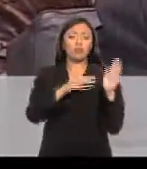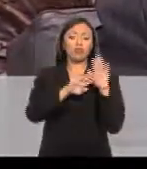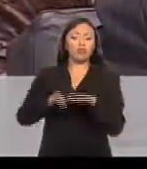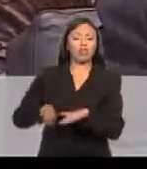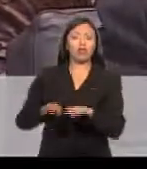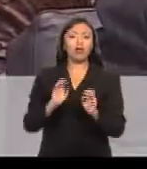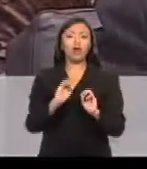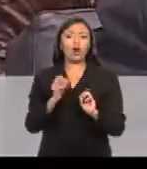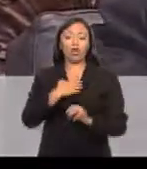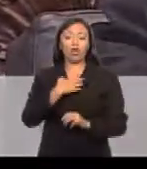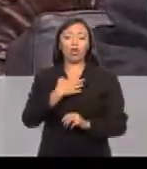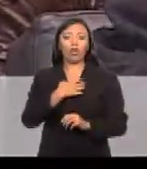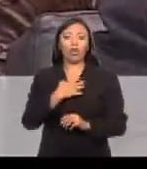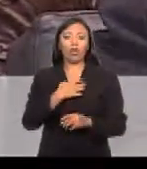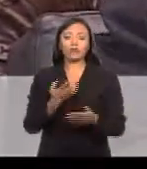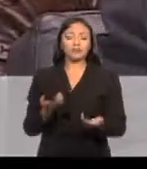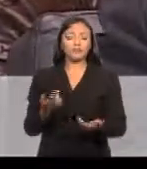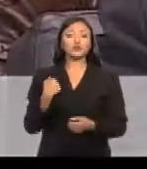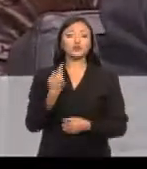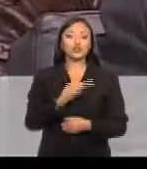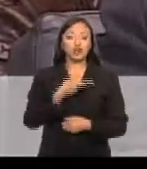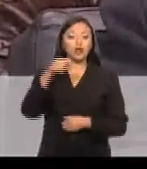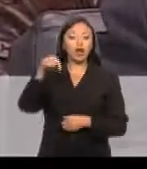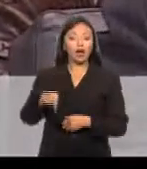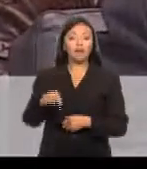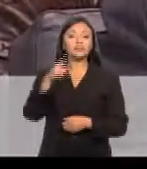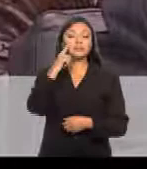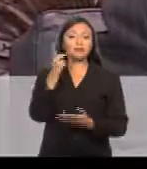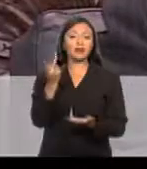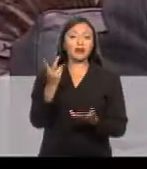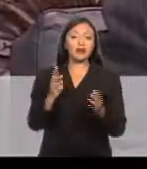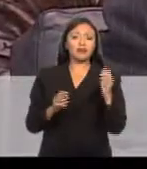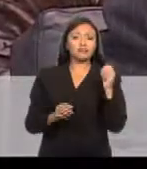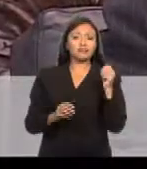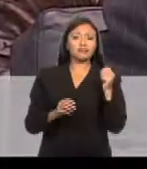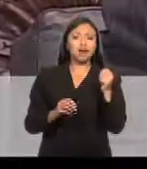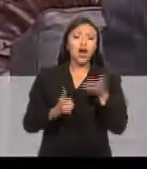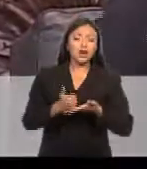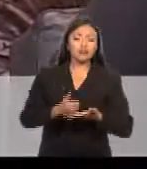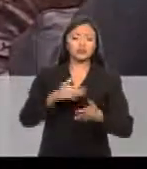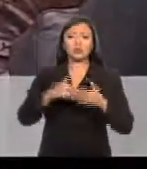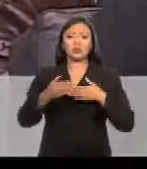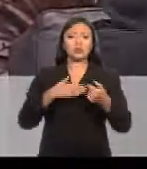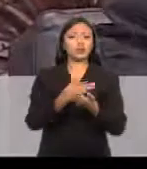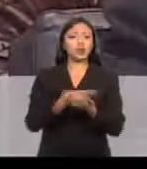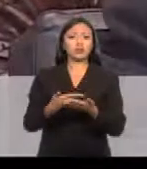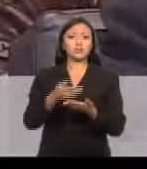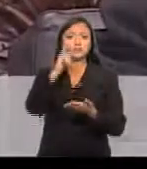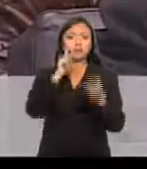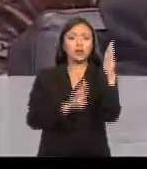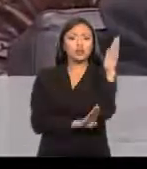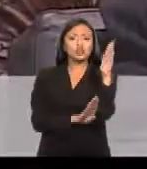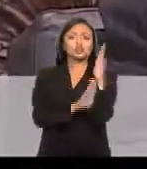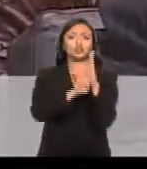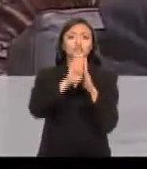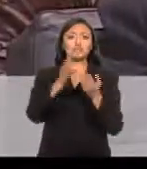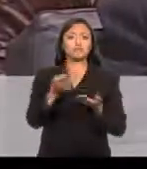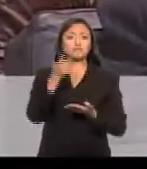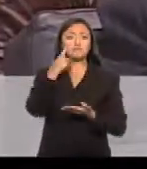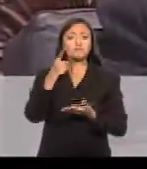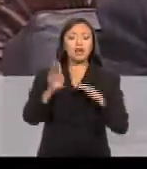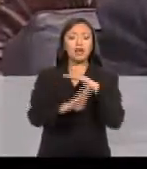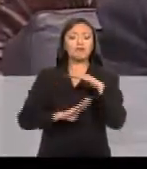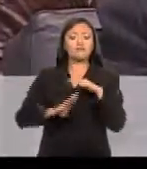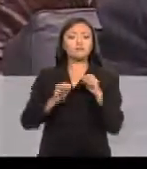puede uno amilanar ni quejar. Estamos aquí para sobrellevar cualquier dificultad, para superarla,